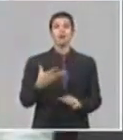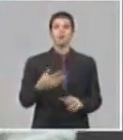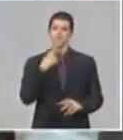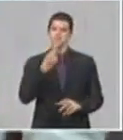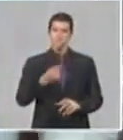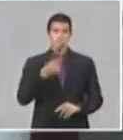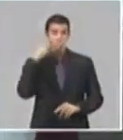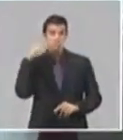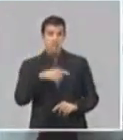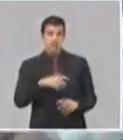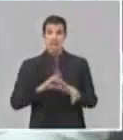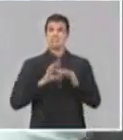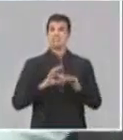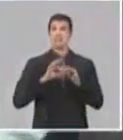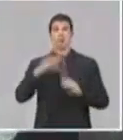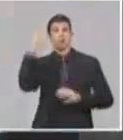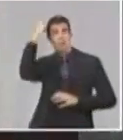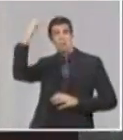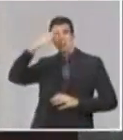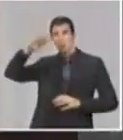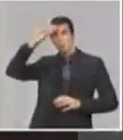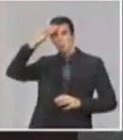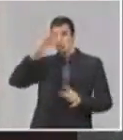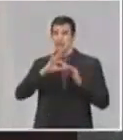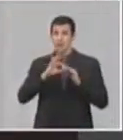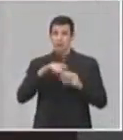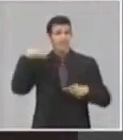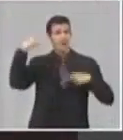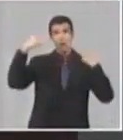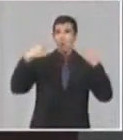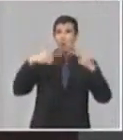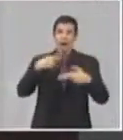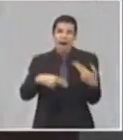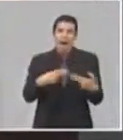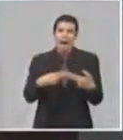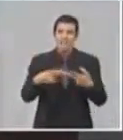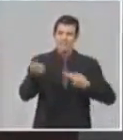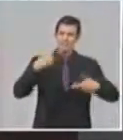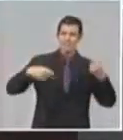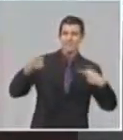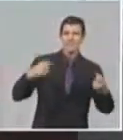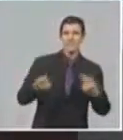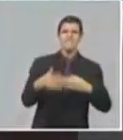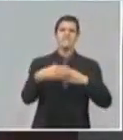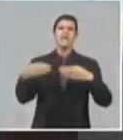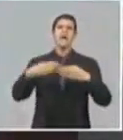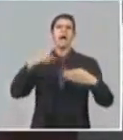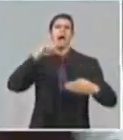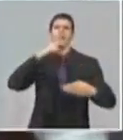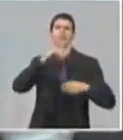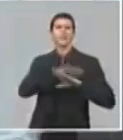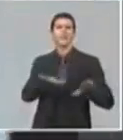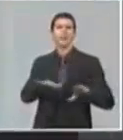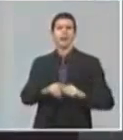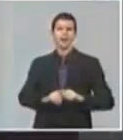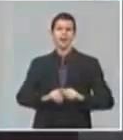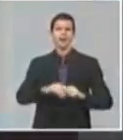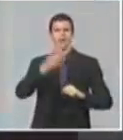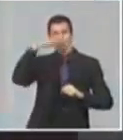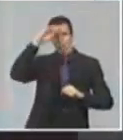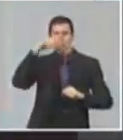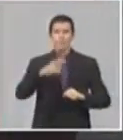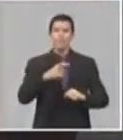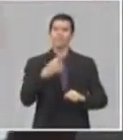trabajador que tanto les preocupa entre comillas que ganan se quedan en moneda nacional que puede con moneda nacional actriz en se va a quedar